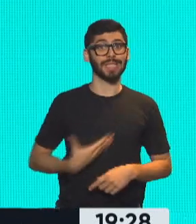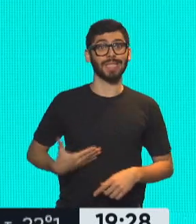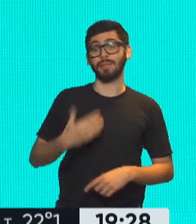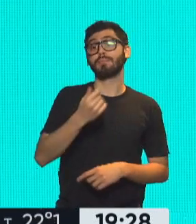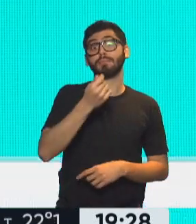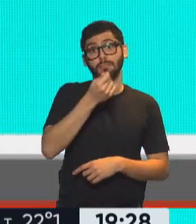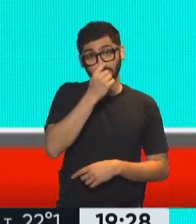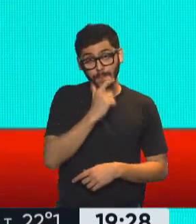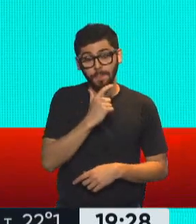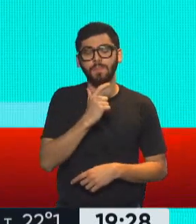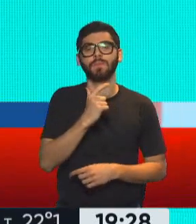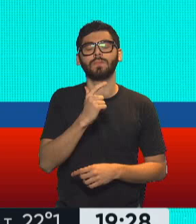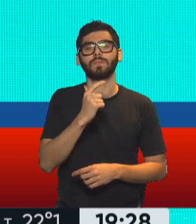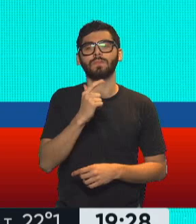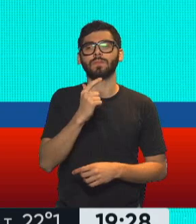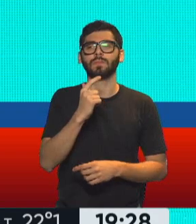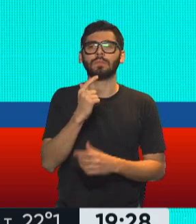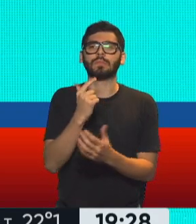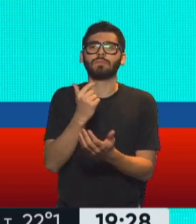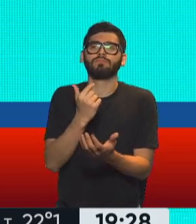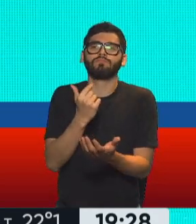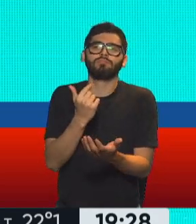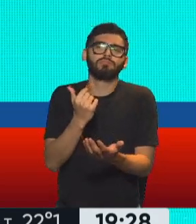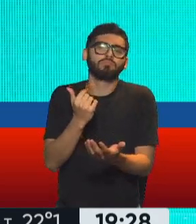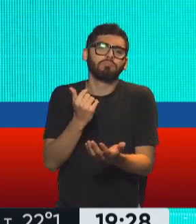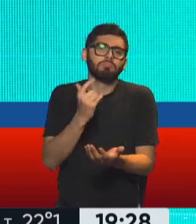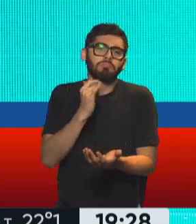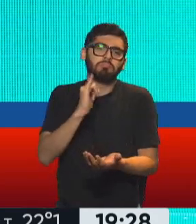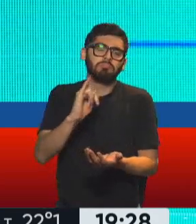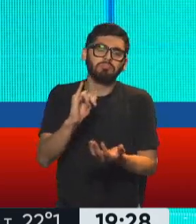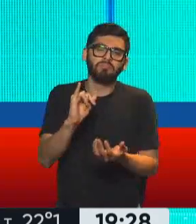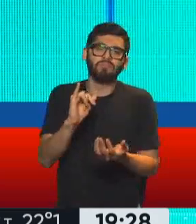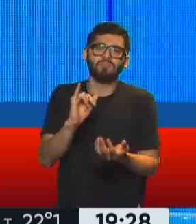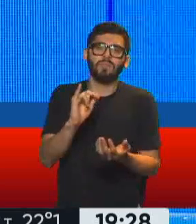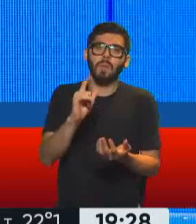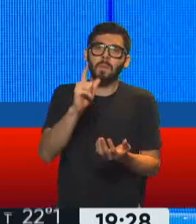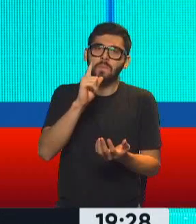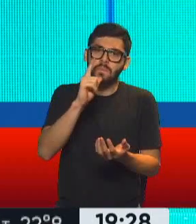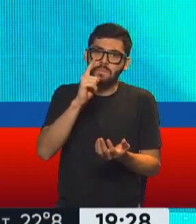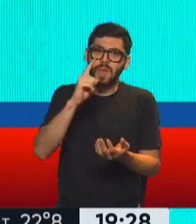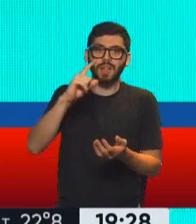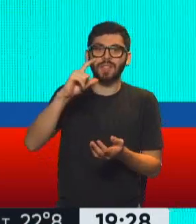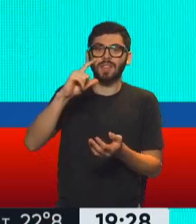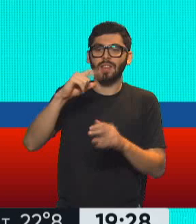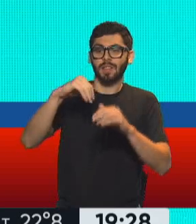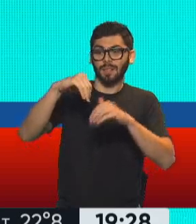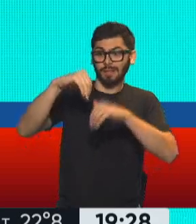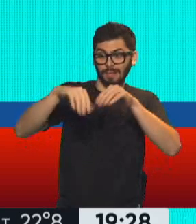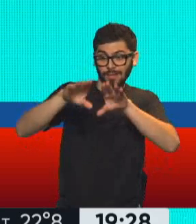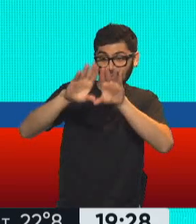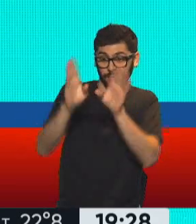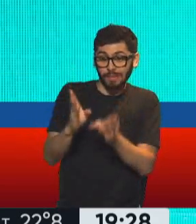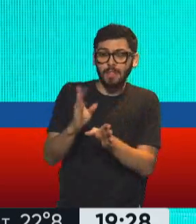forma planteó la incógnita o la no transparencia de la Cámara Nacional Electoral a través de